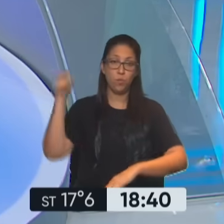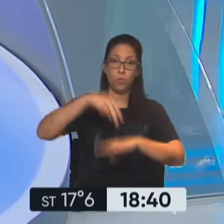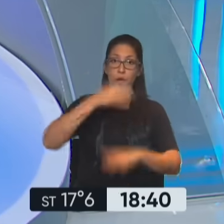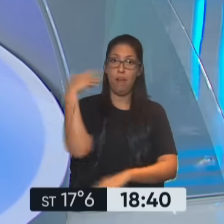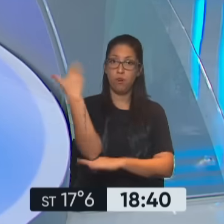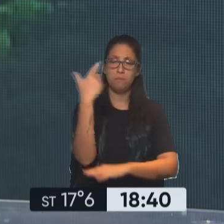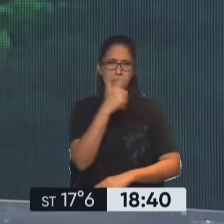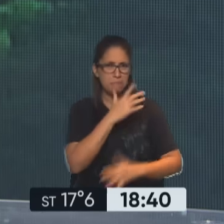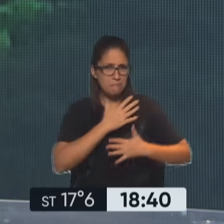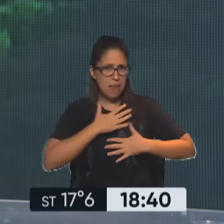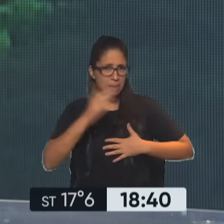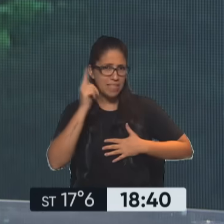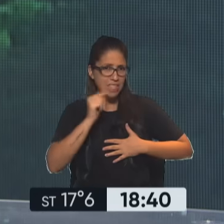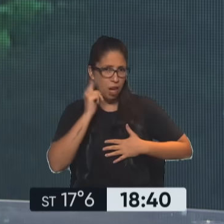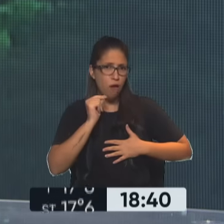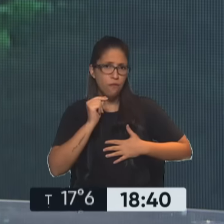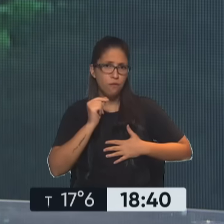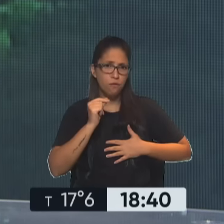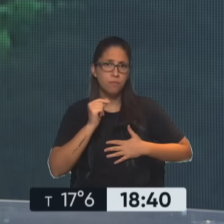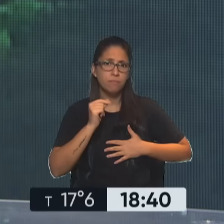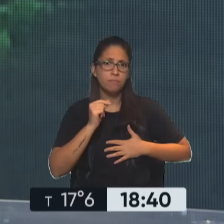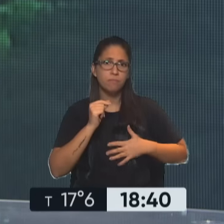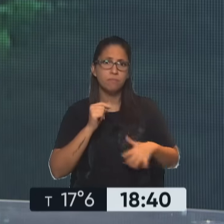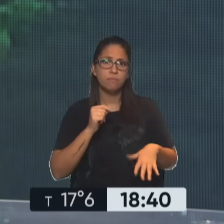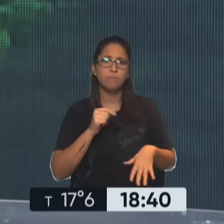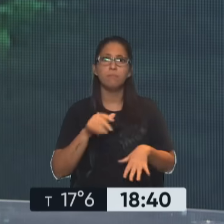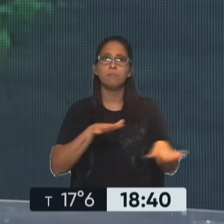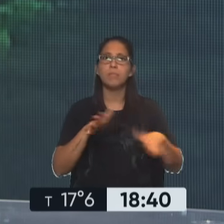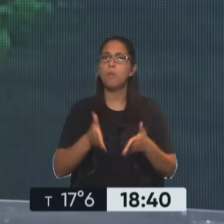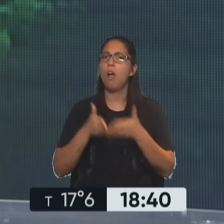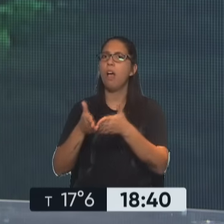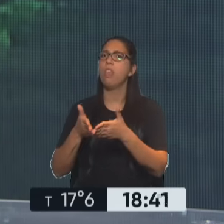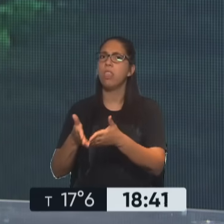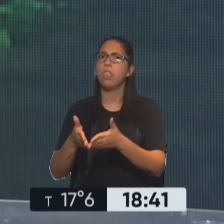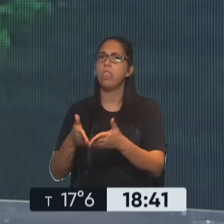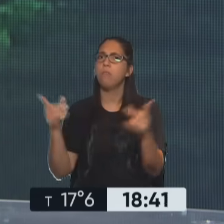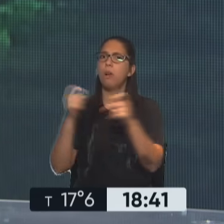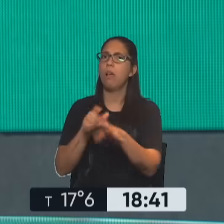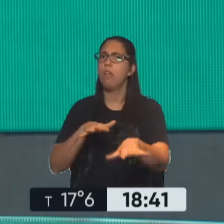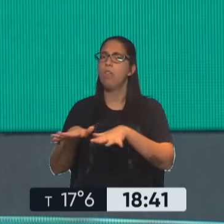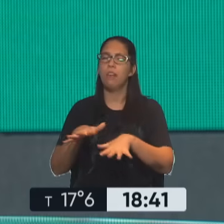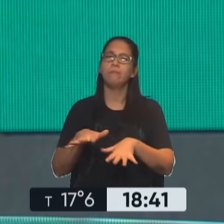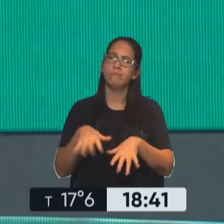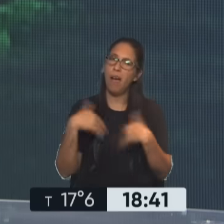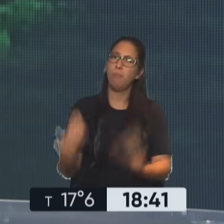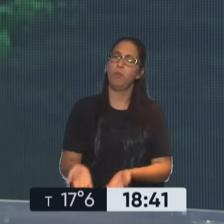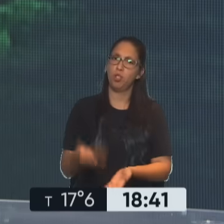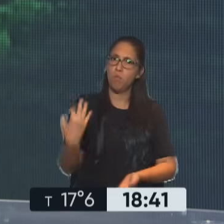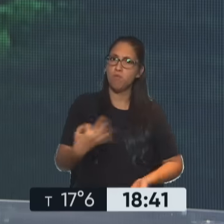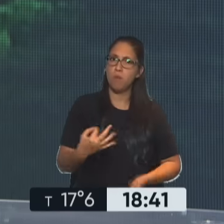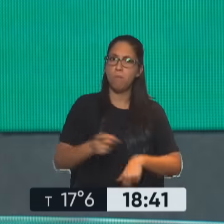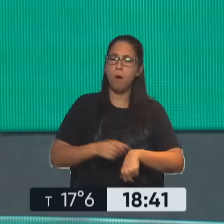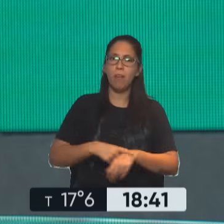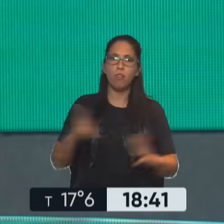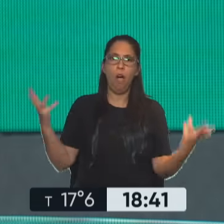Axel Kicillof capitalizó incluso el fenómeno Yategate. Y creo que lo capitalizó porque lo capitalizó muy bien. En el